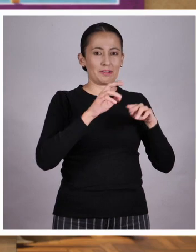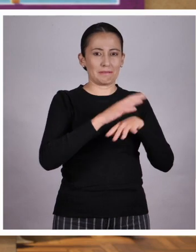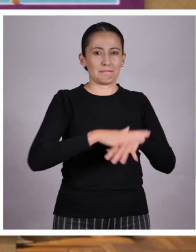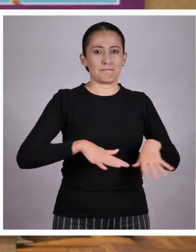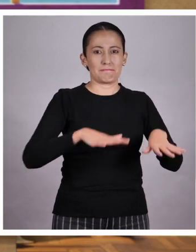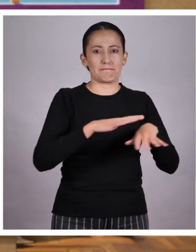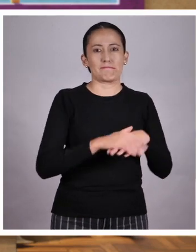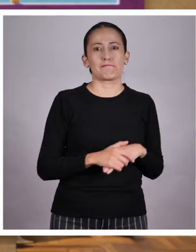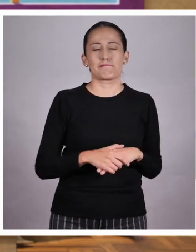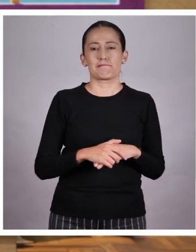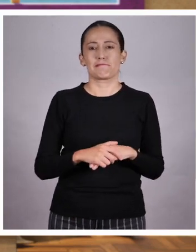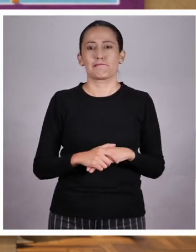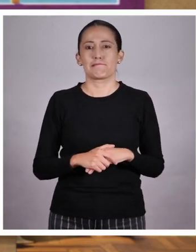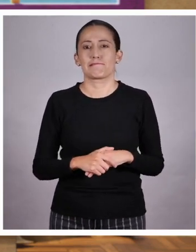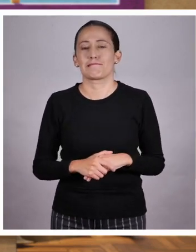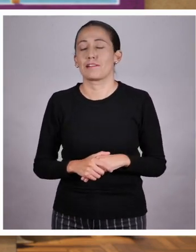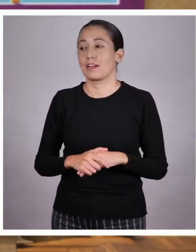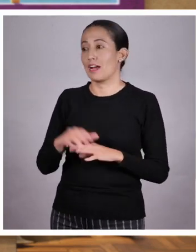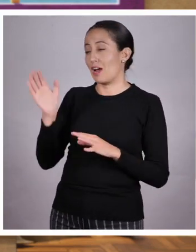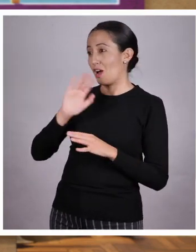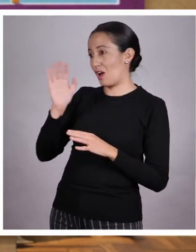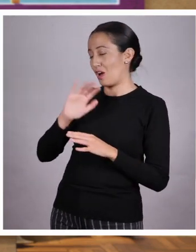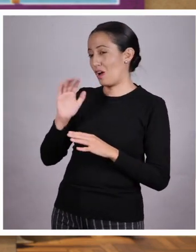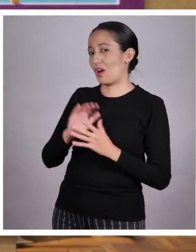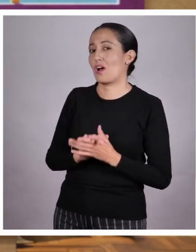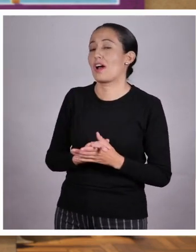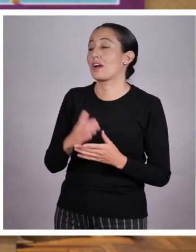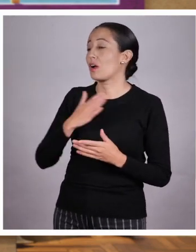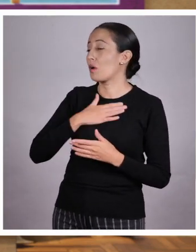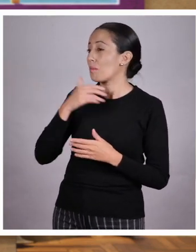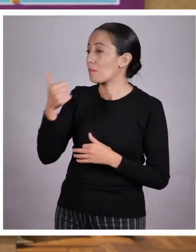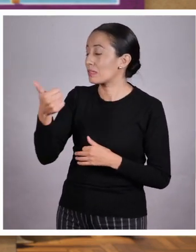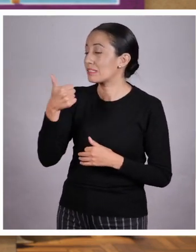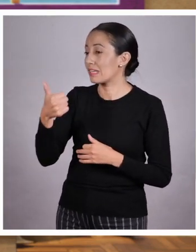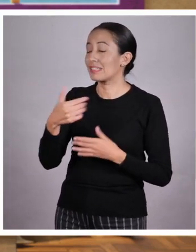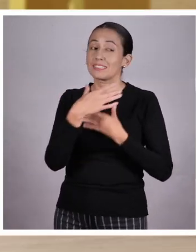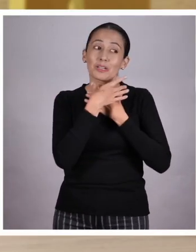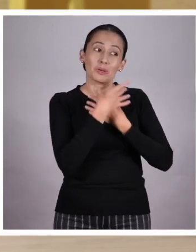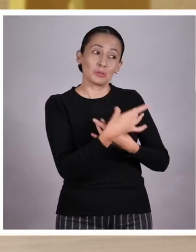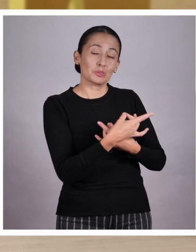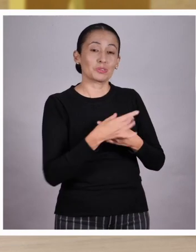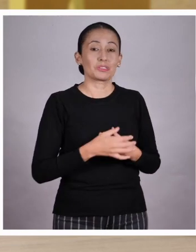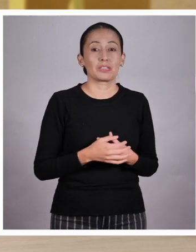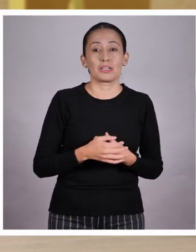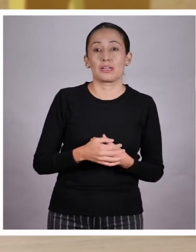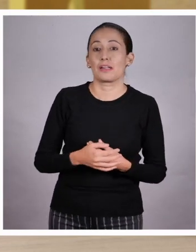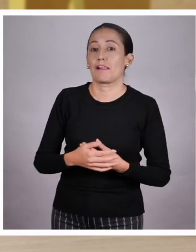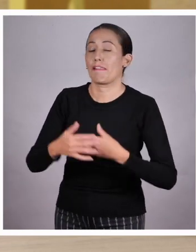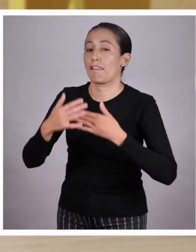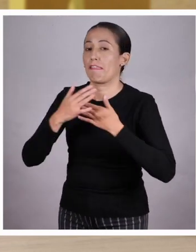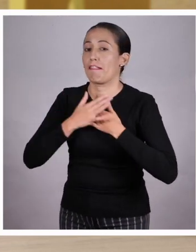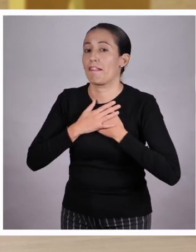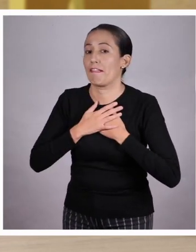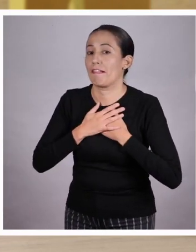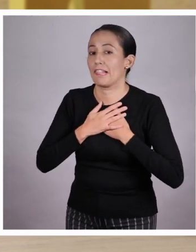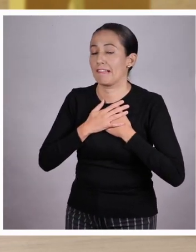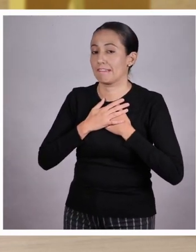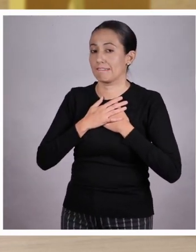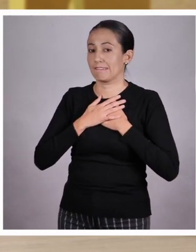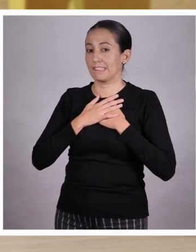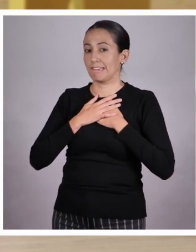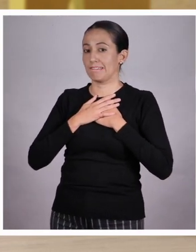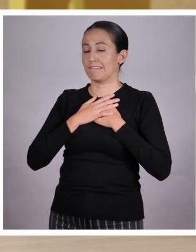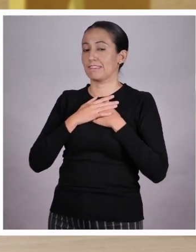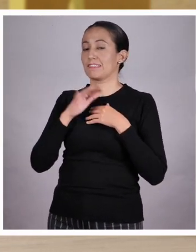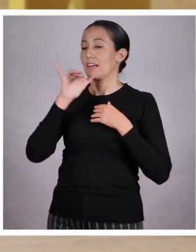bestia! Gracias. ¡Hola, Ricky! ¡Hola, Cachita 2! ¿Cómo Hola, están? ¡Qué gusto verte! Mi hija, tu mamá, dice que